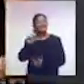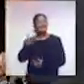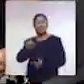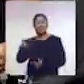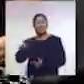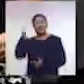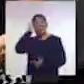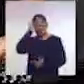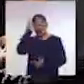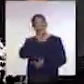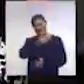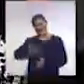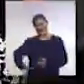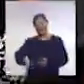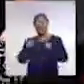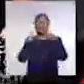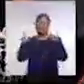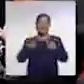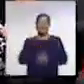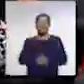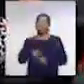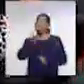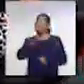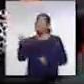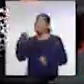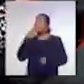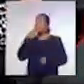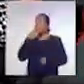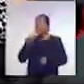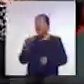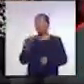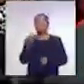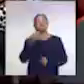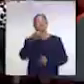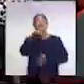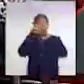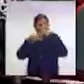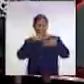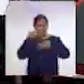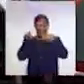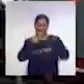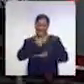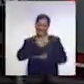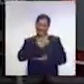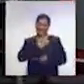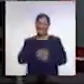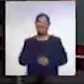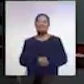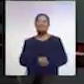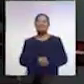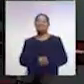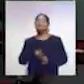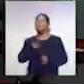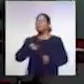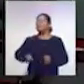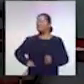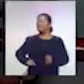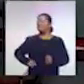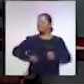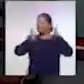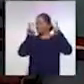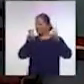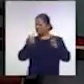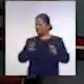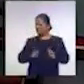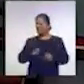de Tlaxcala. La verdad que tiene buenas noticias para nosotros y sin duda le va a interesar toda la temática que tiene que